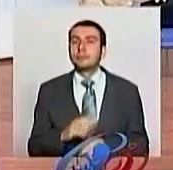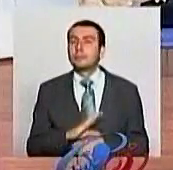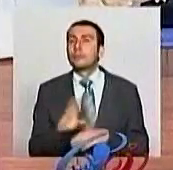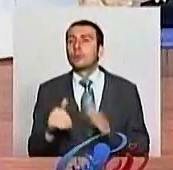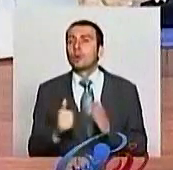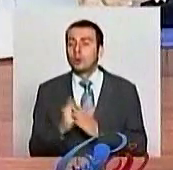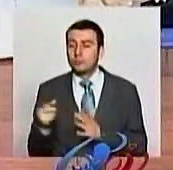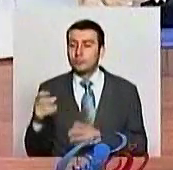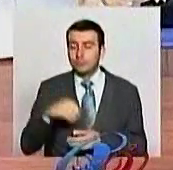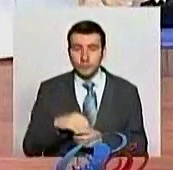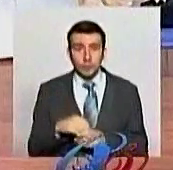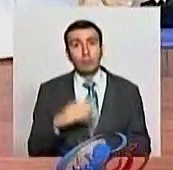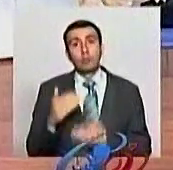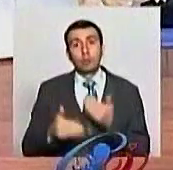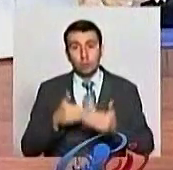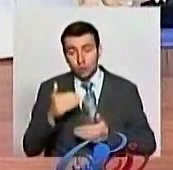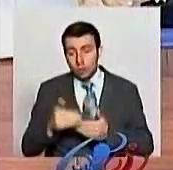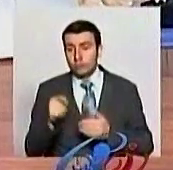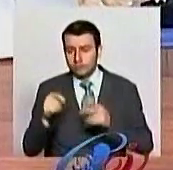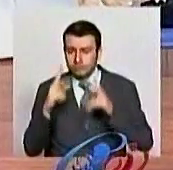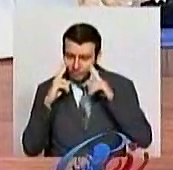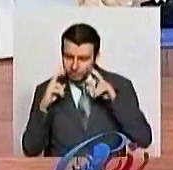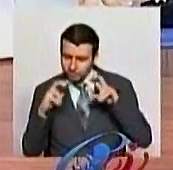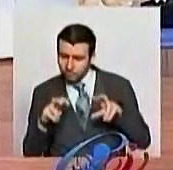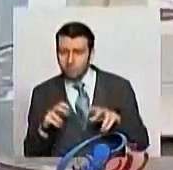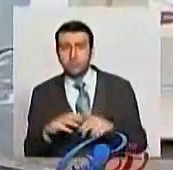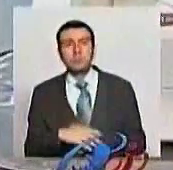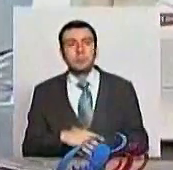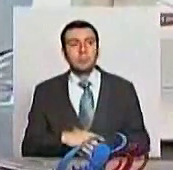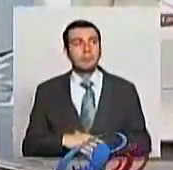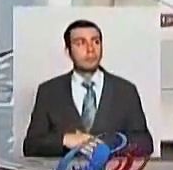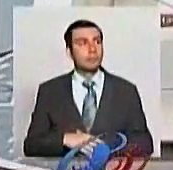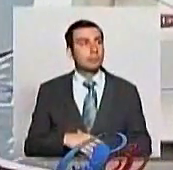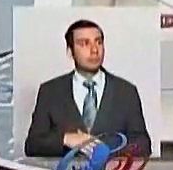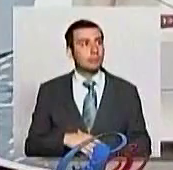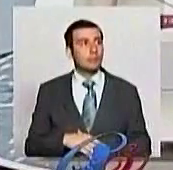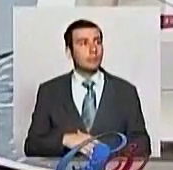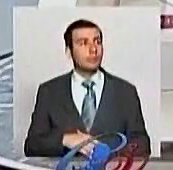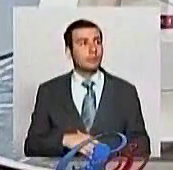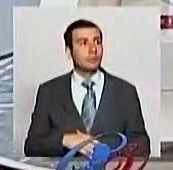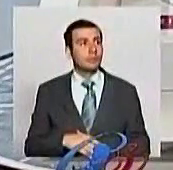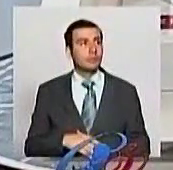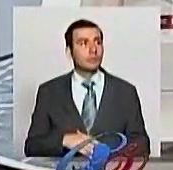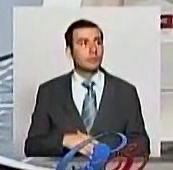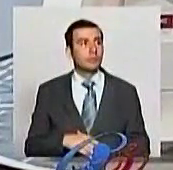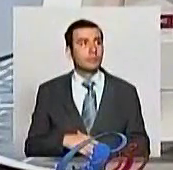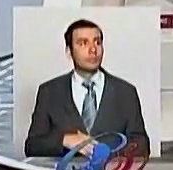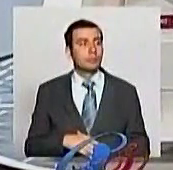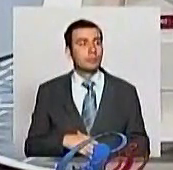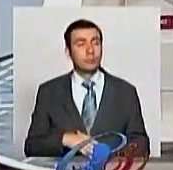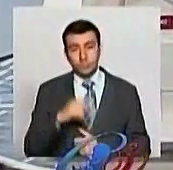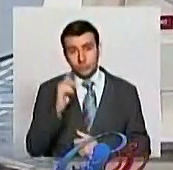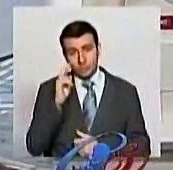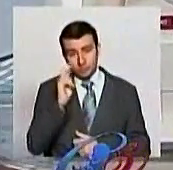de investigación. Yo lo voy a levantar un poco y ustedes tengan esta imagen.